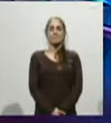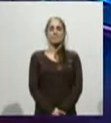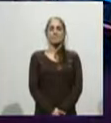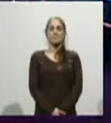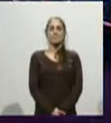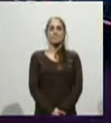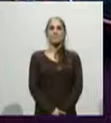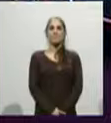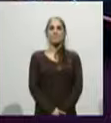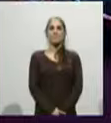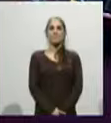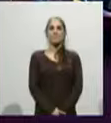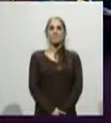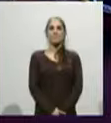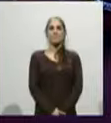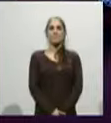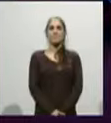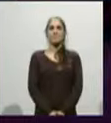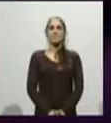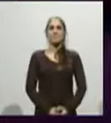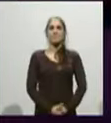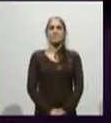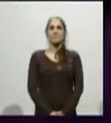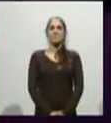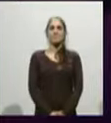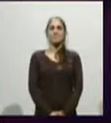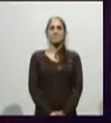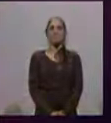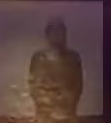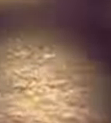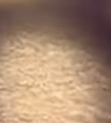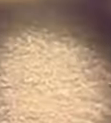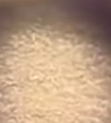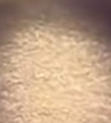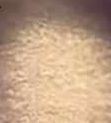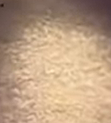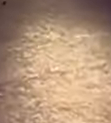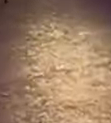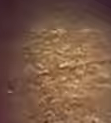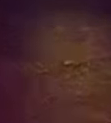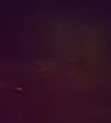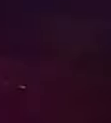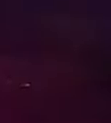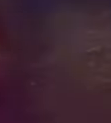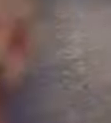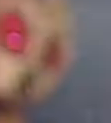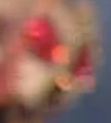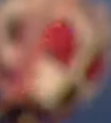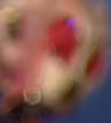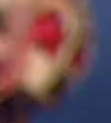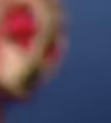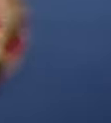dragones acaba de empezar. They don't let me out. They don't call my